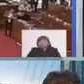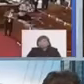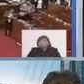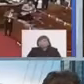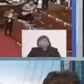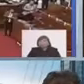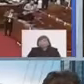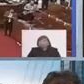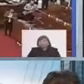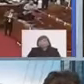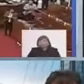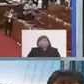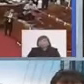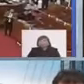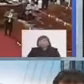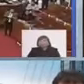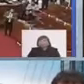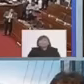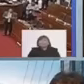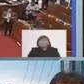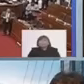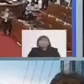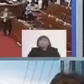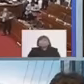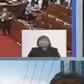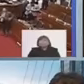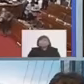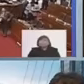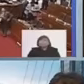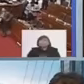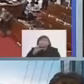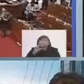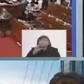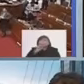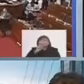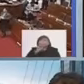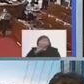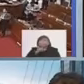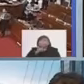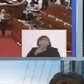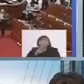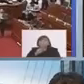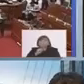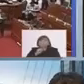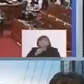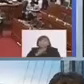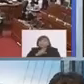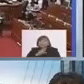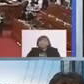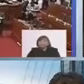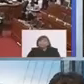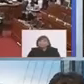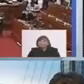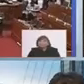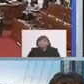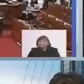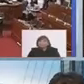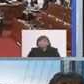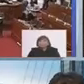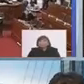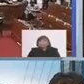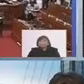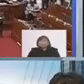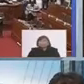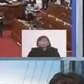controlar la calle, la seguridad, la paz interior en Perú van a ser las policías y las Fuerzas Armadas. Deposita todo el